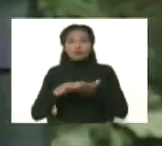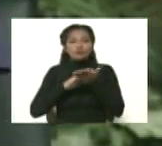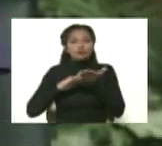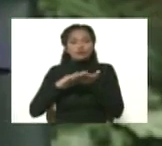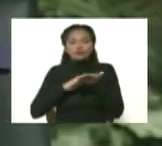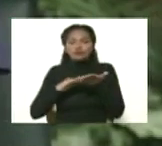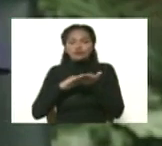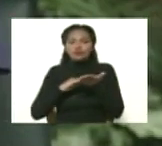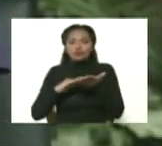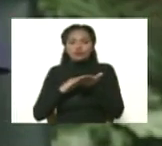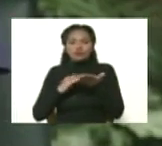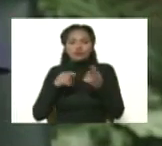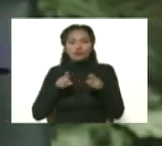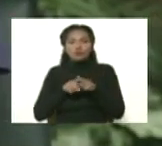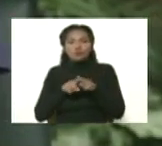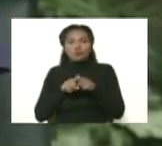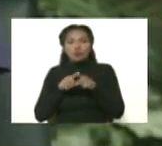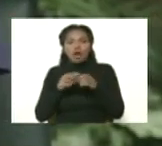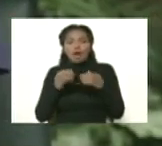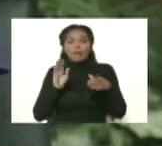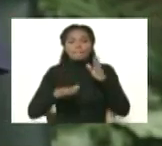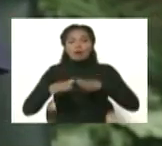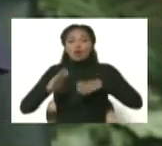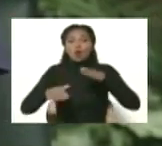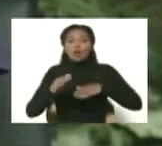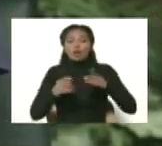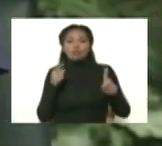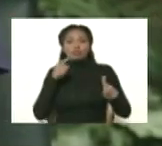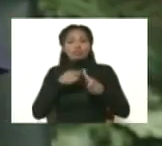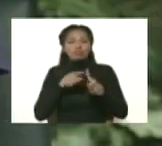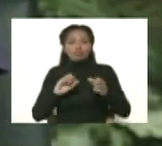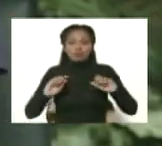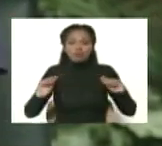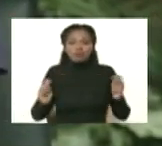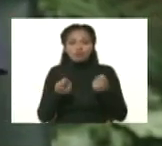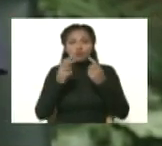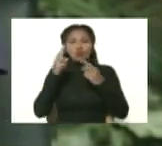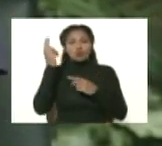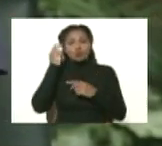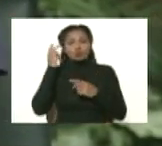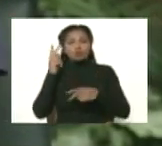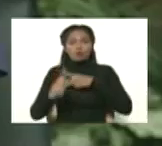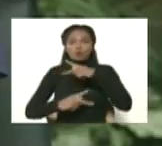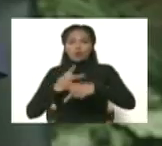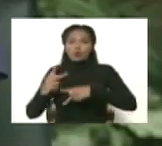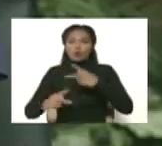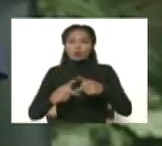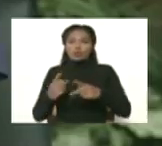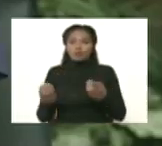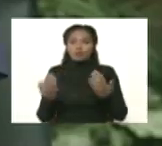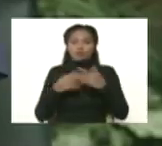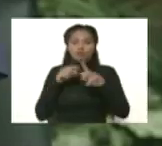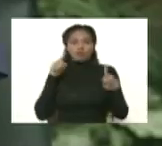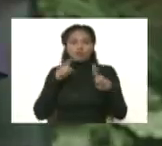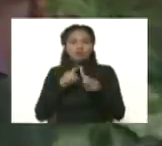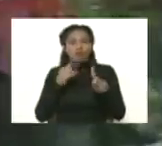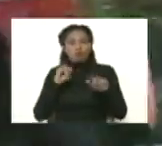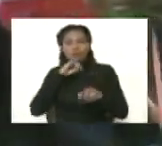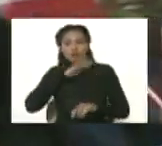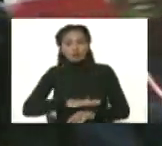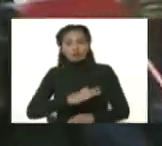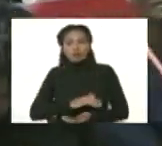de la subregión de Barlovento como distrito motor del conocimiento productivo con enfoque